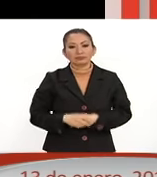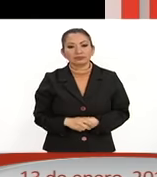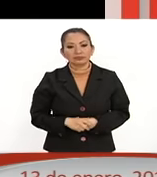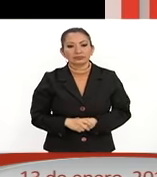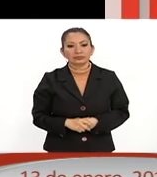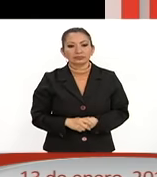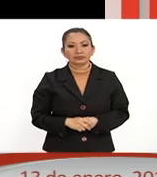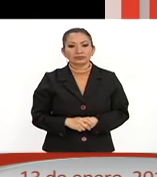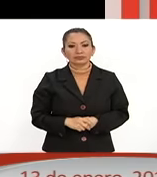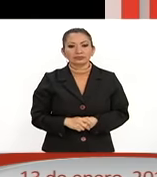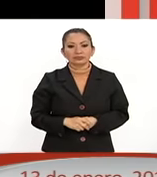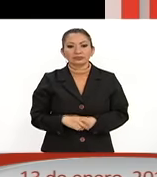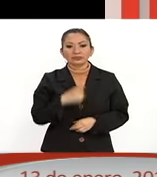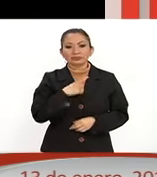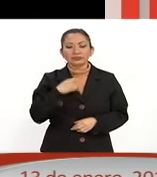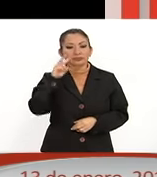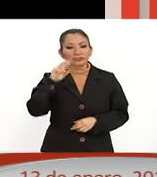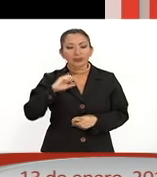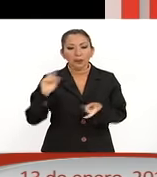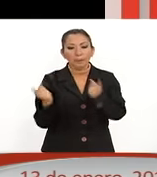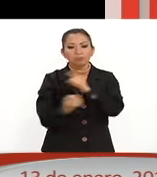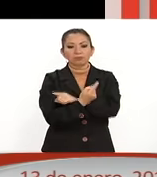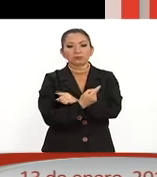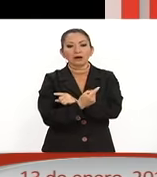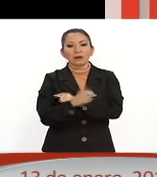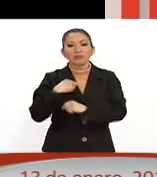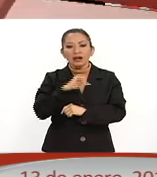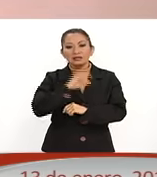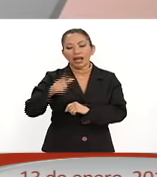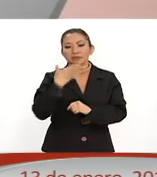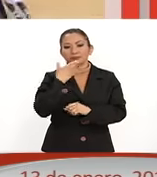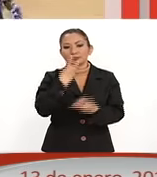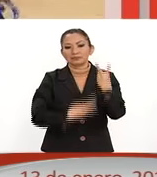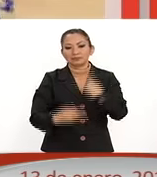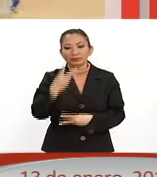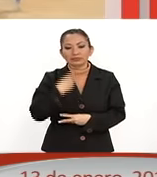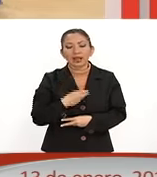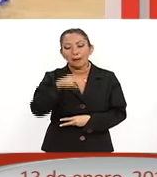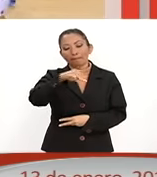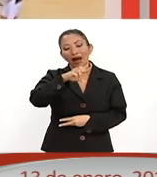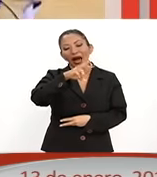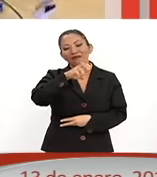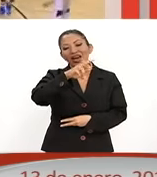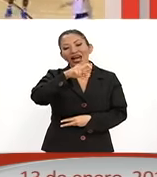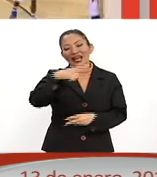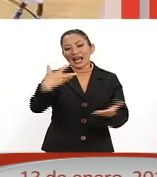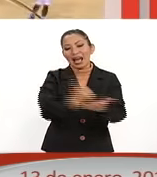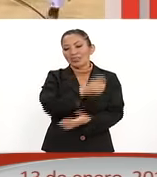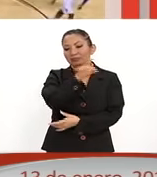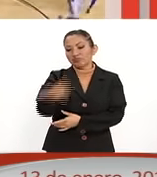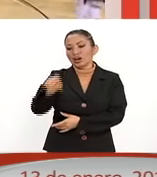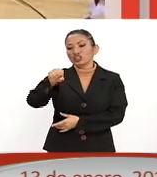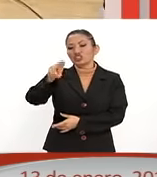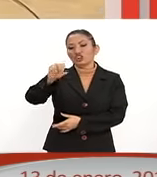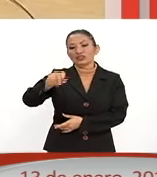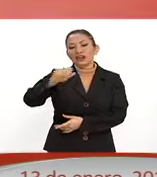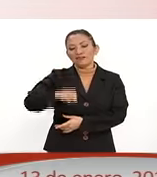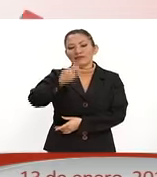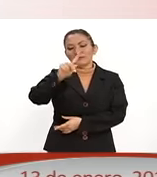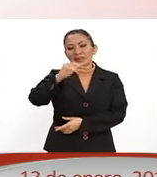the door. Just turn around now. Because you're not welcome anymore. Mavericks de Dallas gana a Suns de